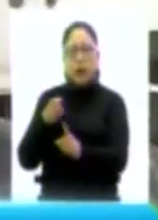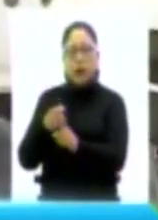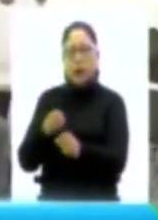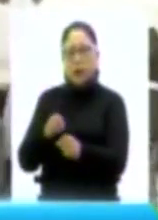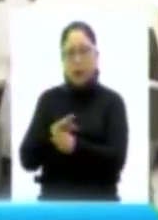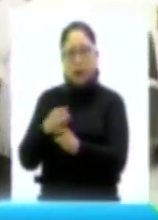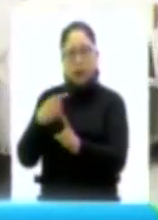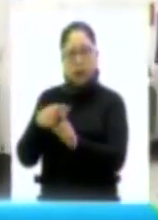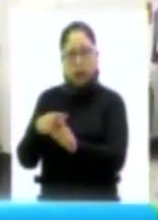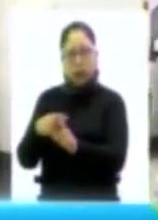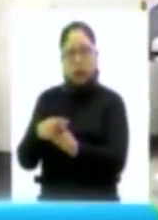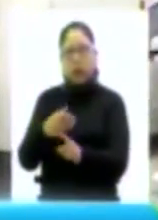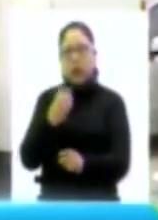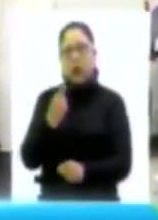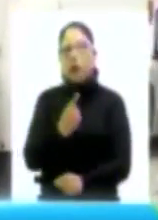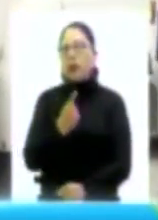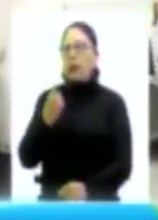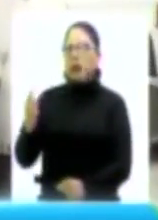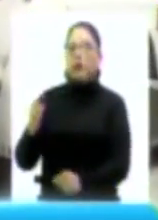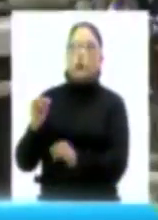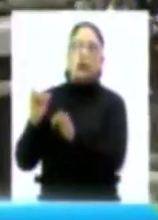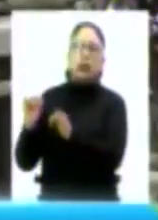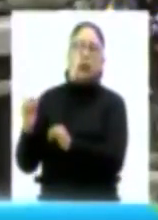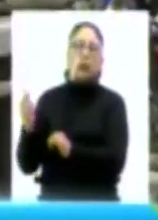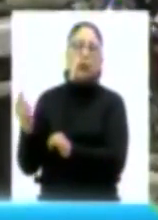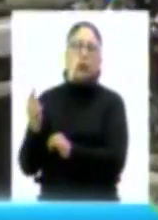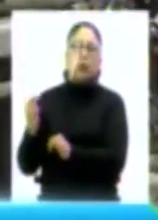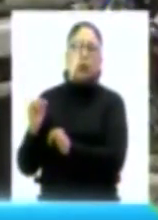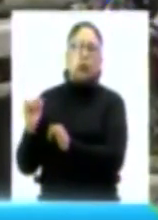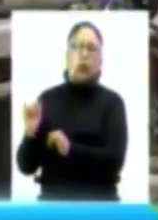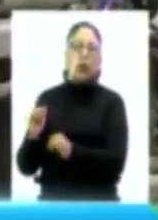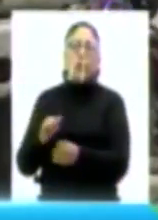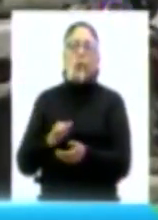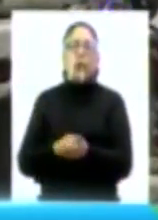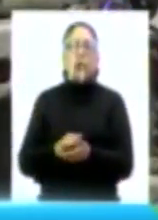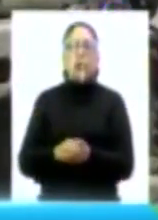Estaremos ampliando la información más adelante cuando la noticia así lo requiera.